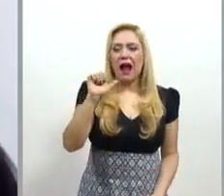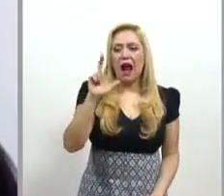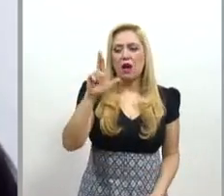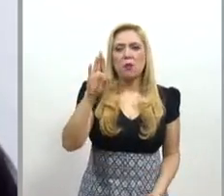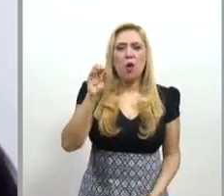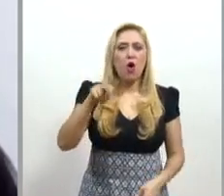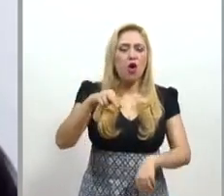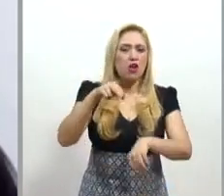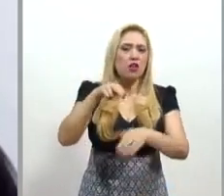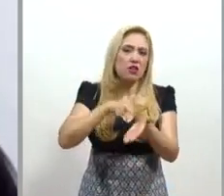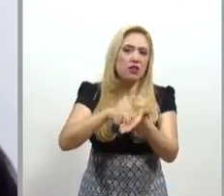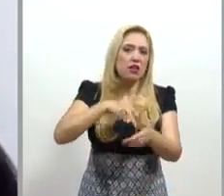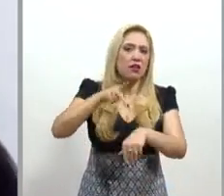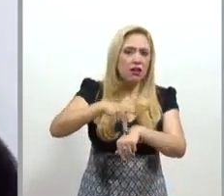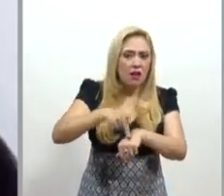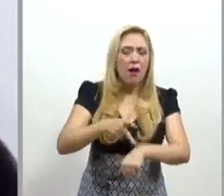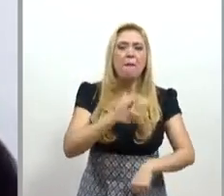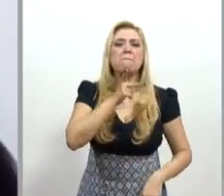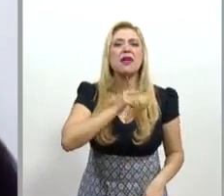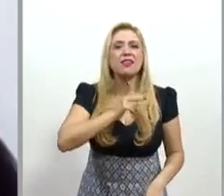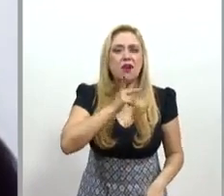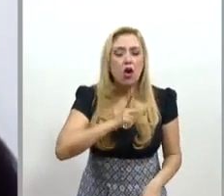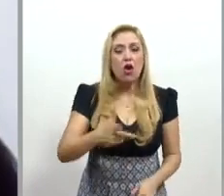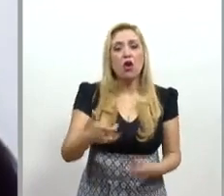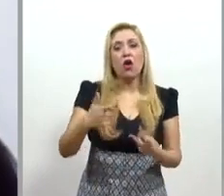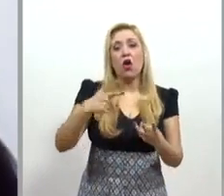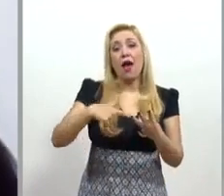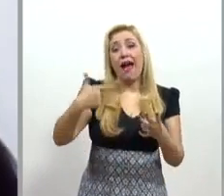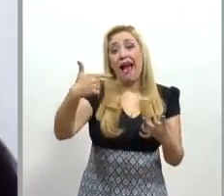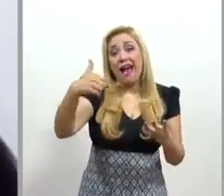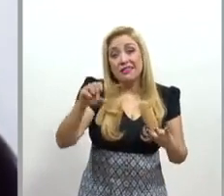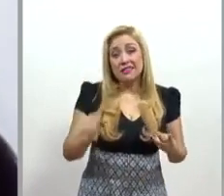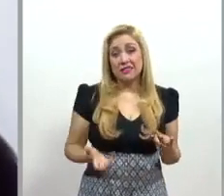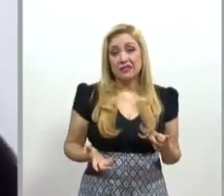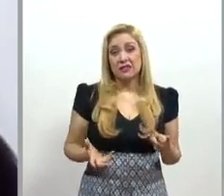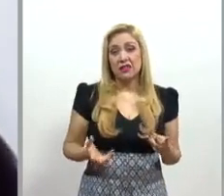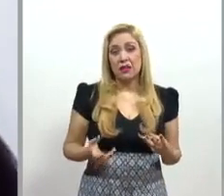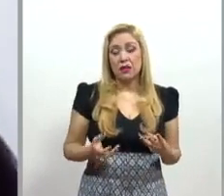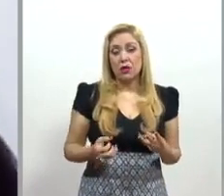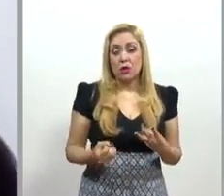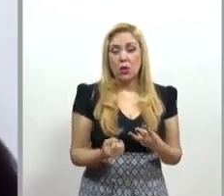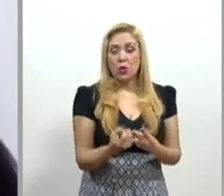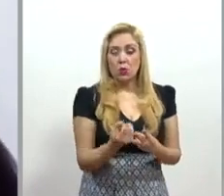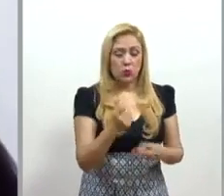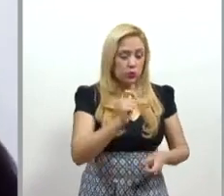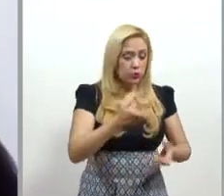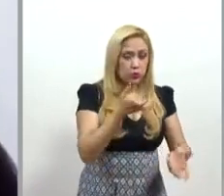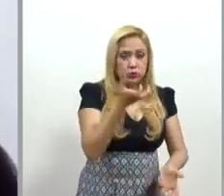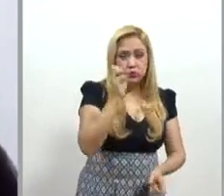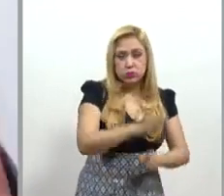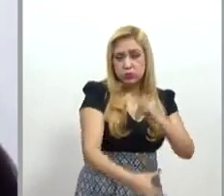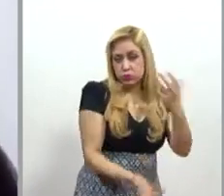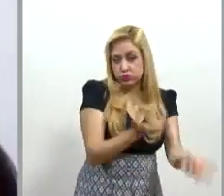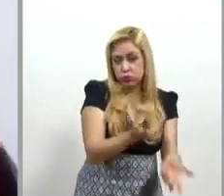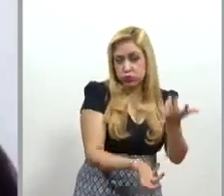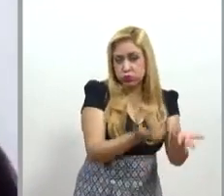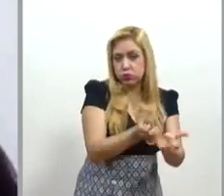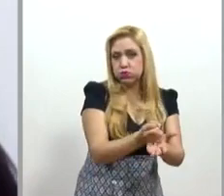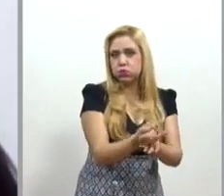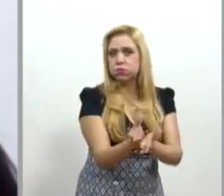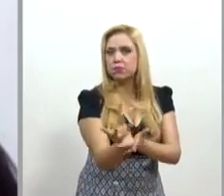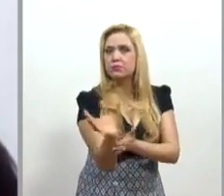carbón, el petróleo o el gas. Cuando nosotros quemamos combustibles fósiles, esto genera